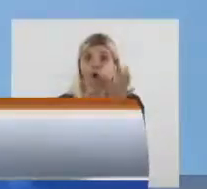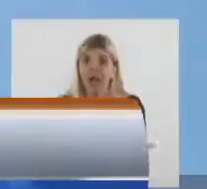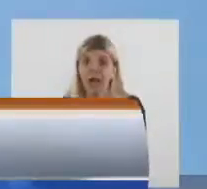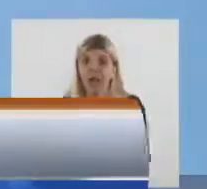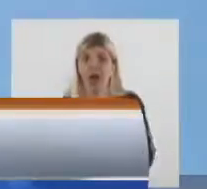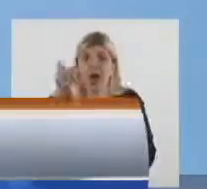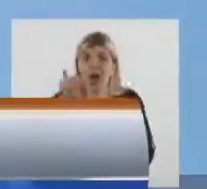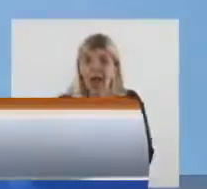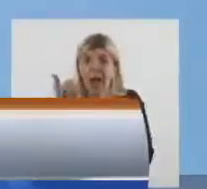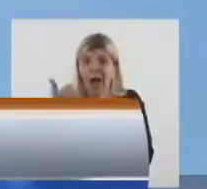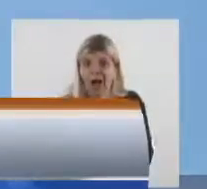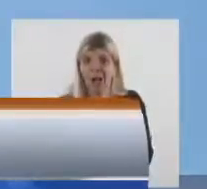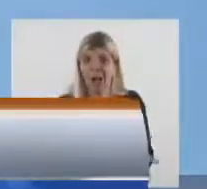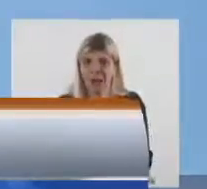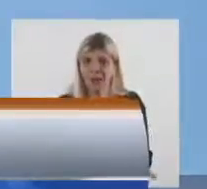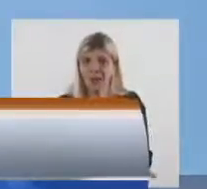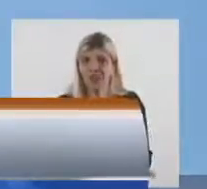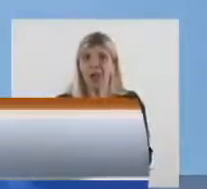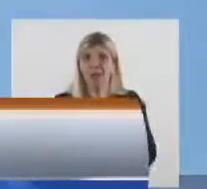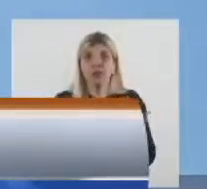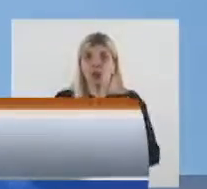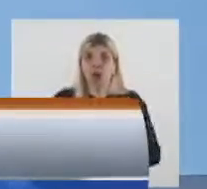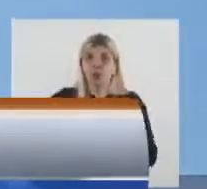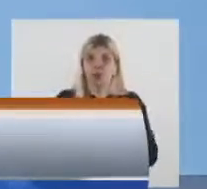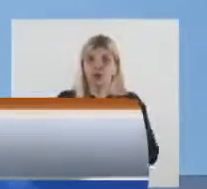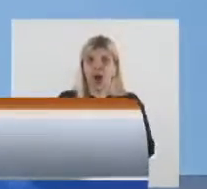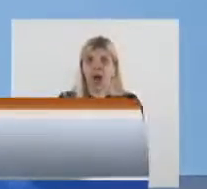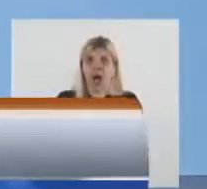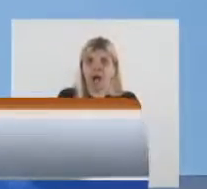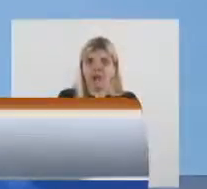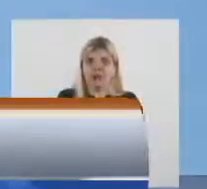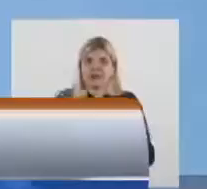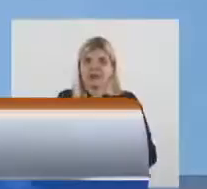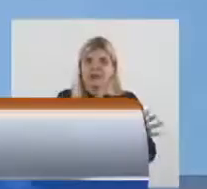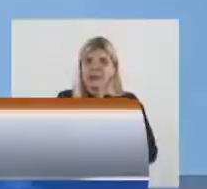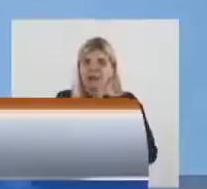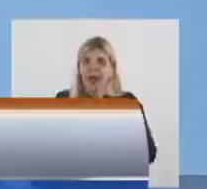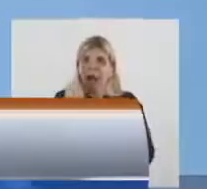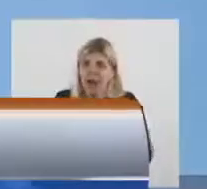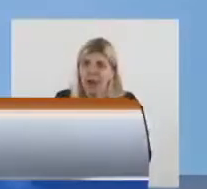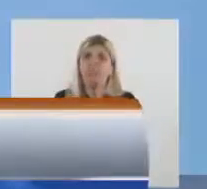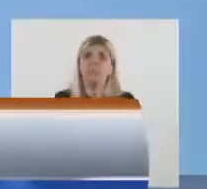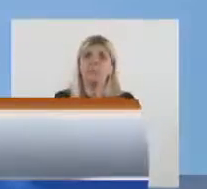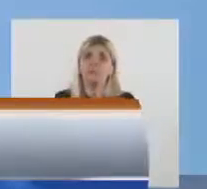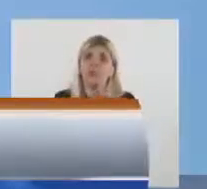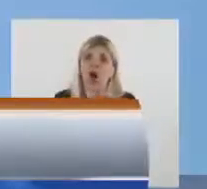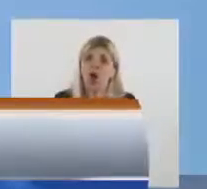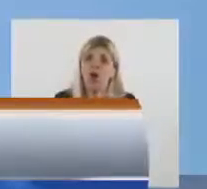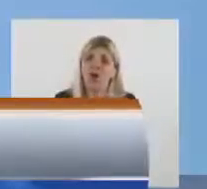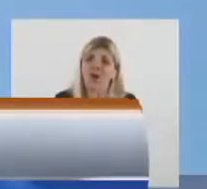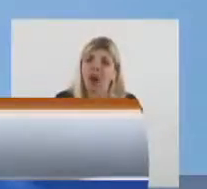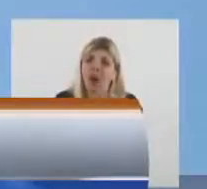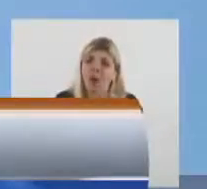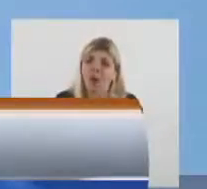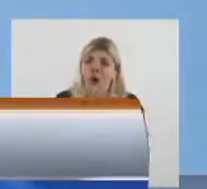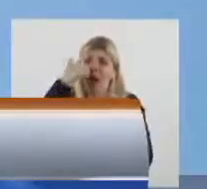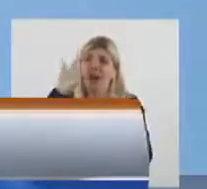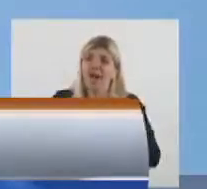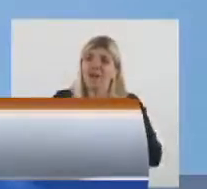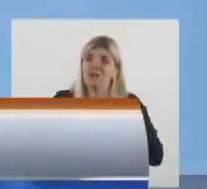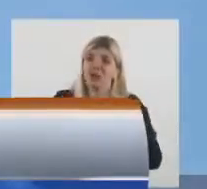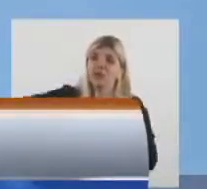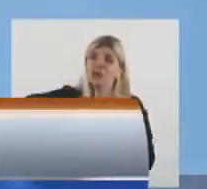toda esa distinción social que nosotros vemos nosotros pedimos por favor un llamado a la reflexión de